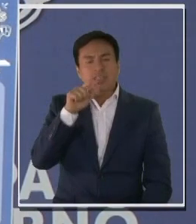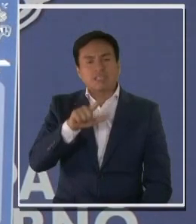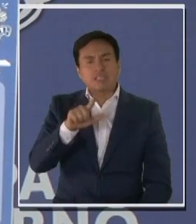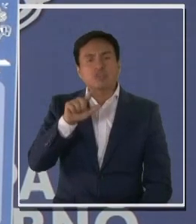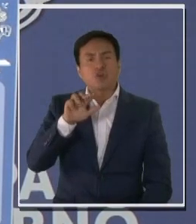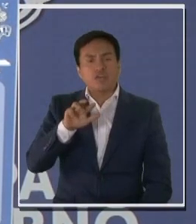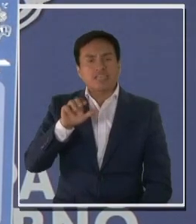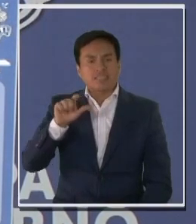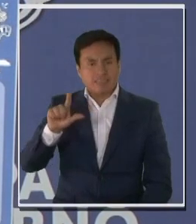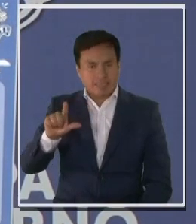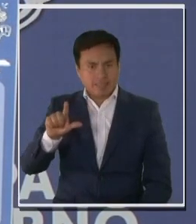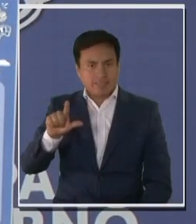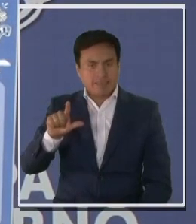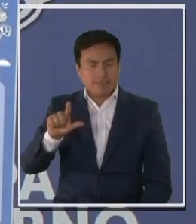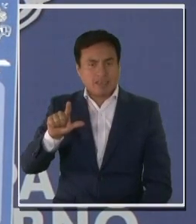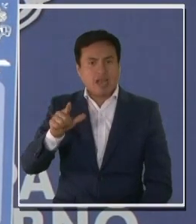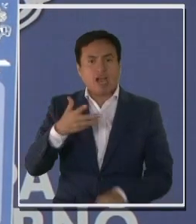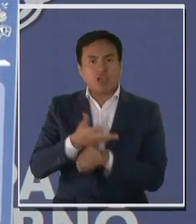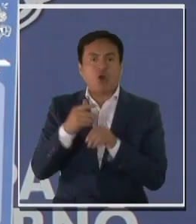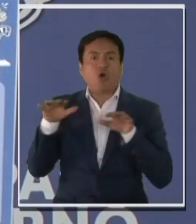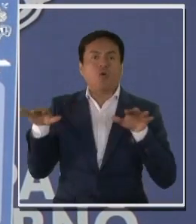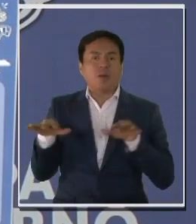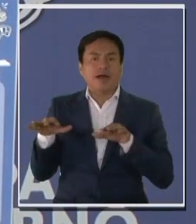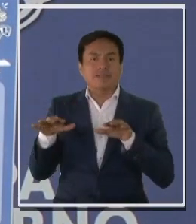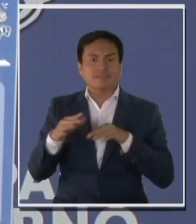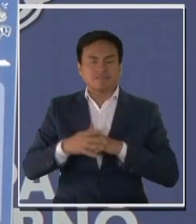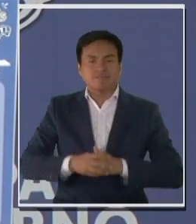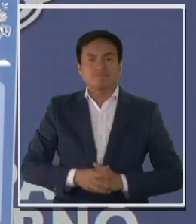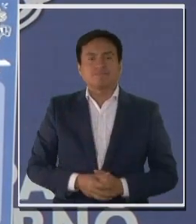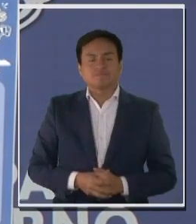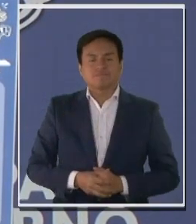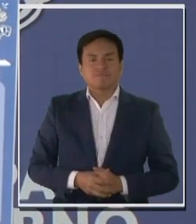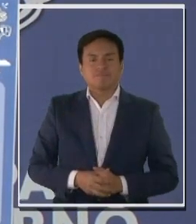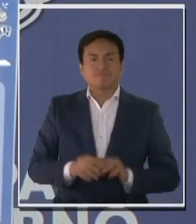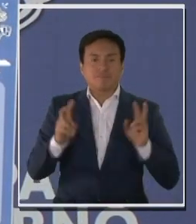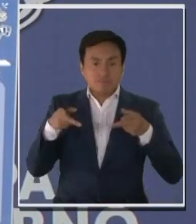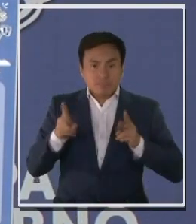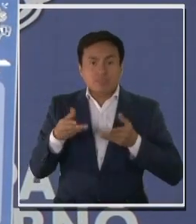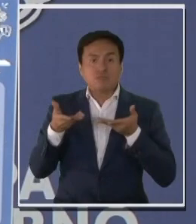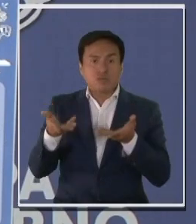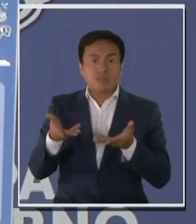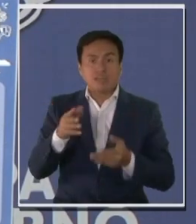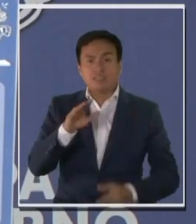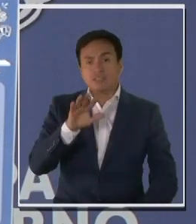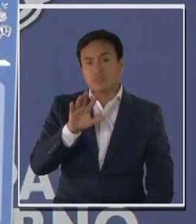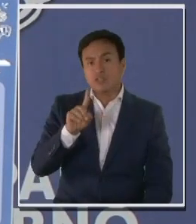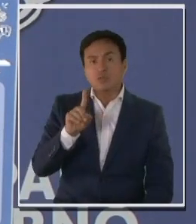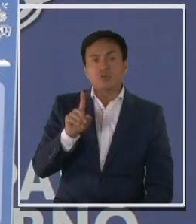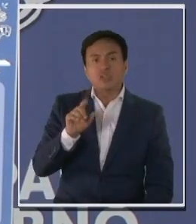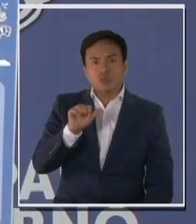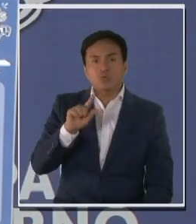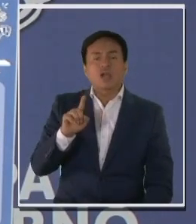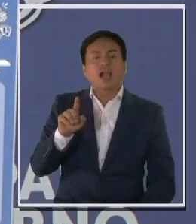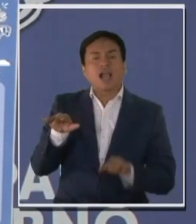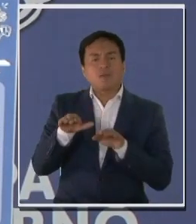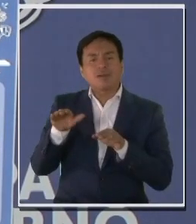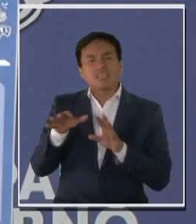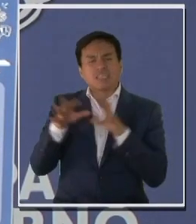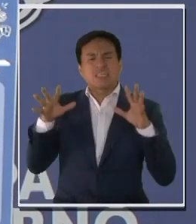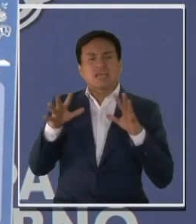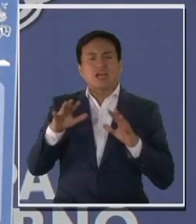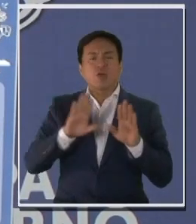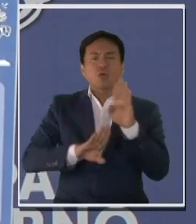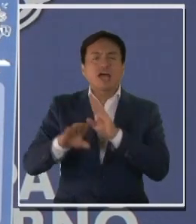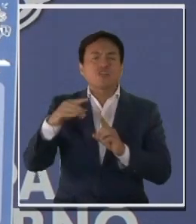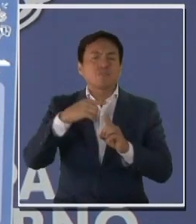797 ocupadas con disponible 61 camas críticas en cuidados